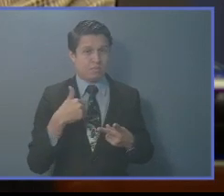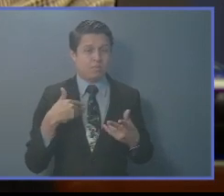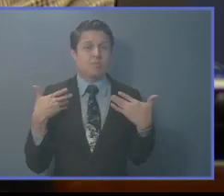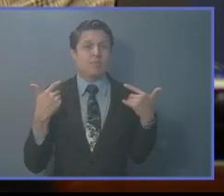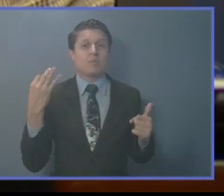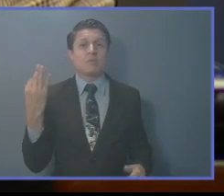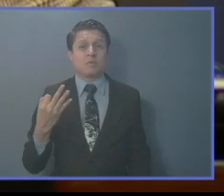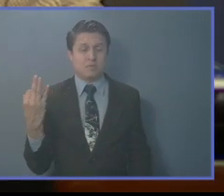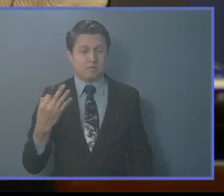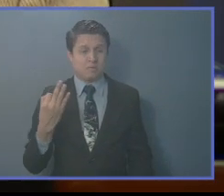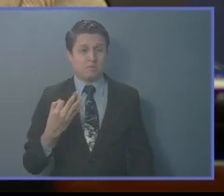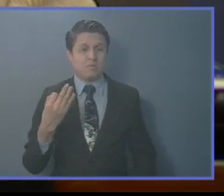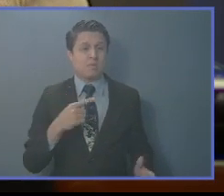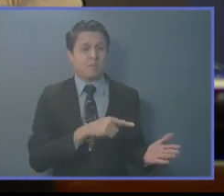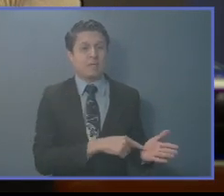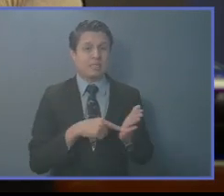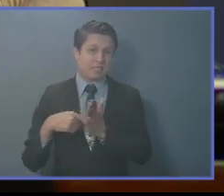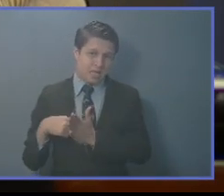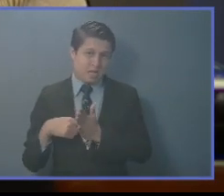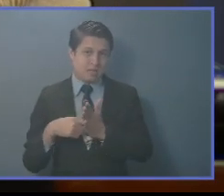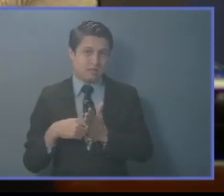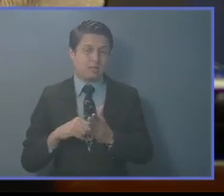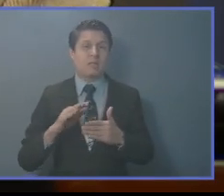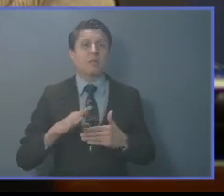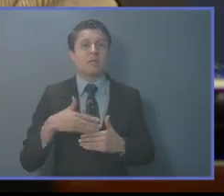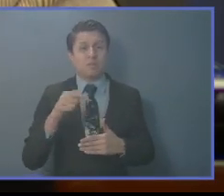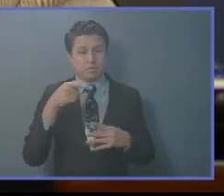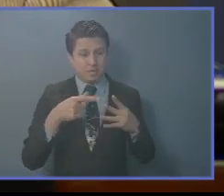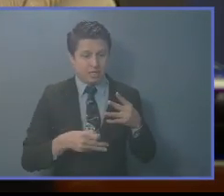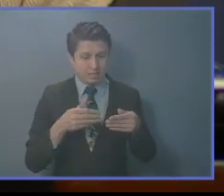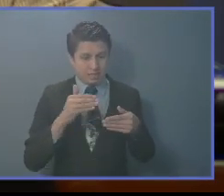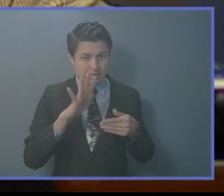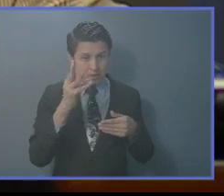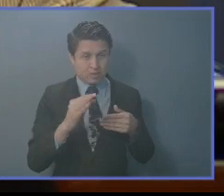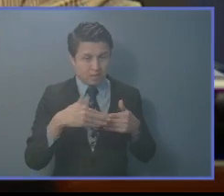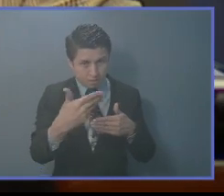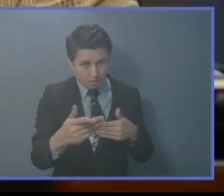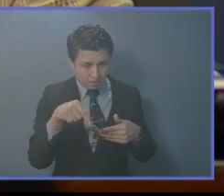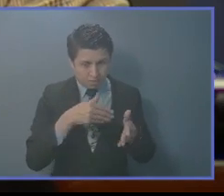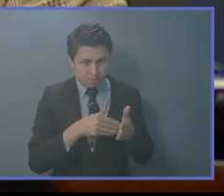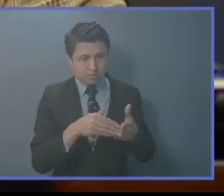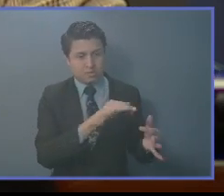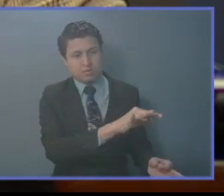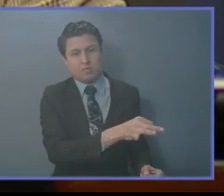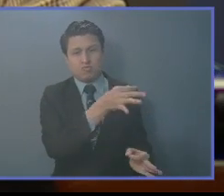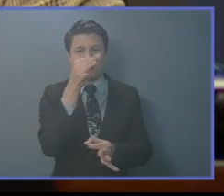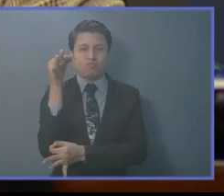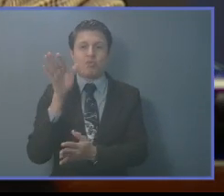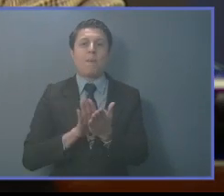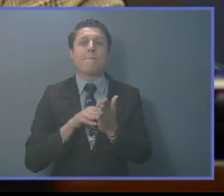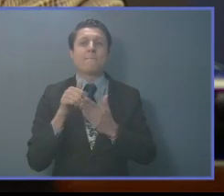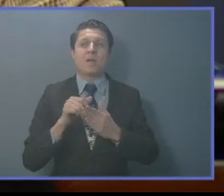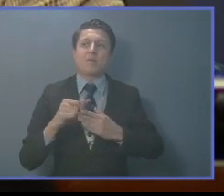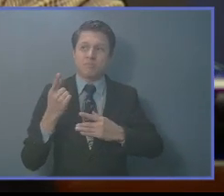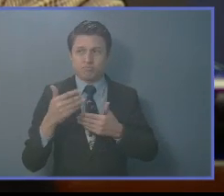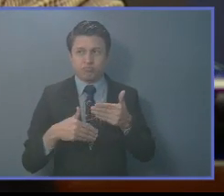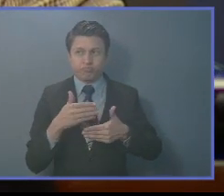presentar a la Asamblea Legislativa a más tardar 5 días después de la entrada en vigencia del presente decreto un plan para el regreso seguro